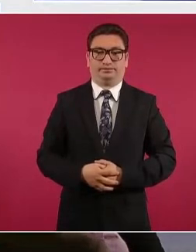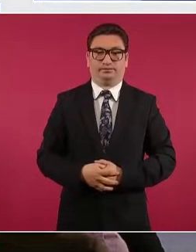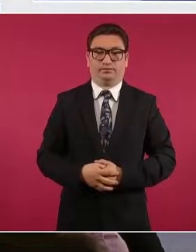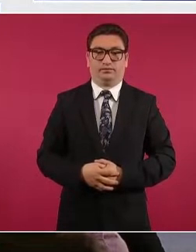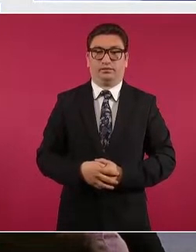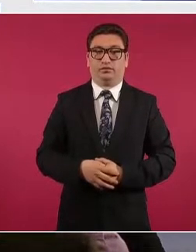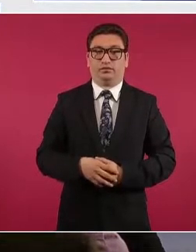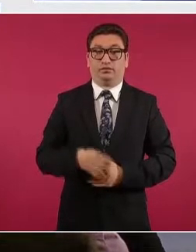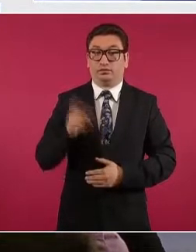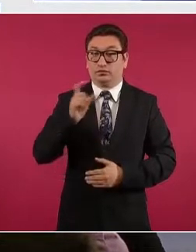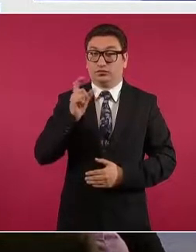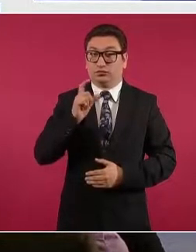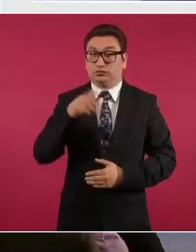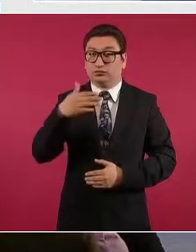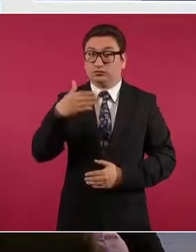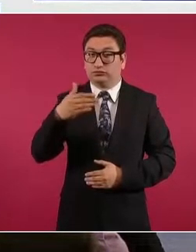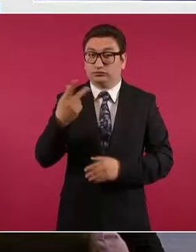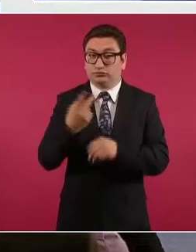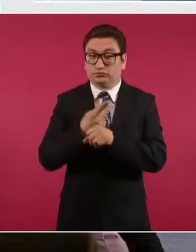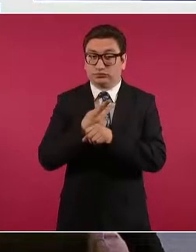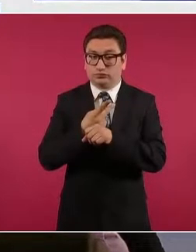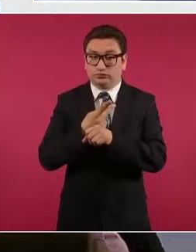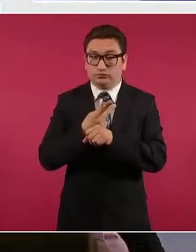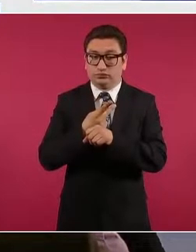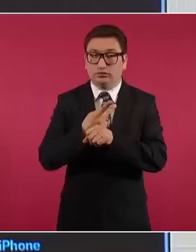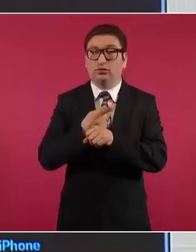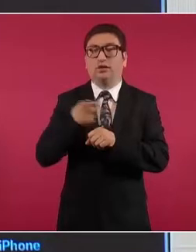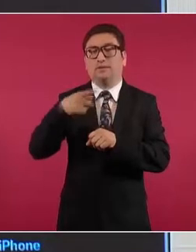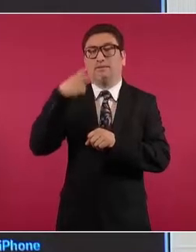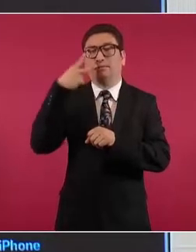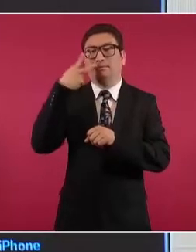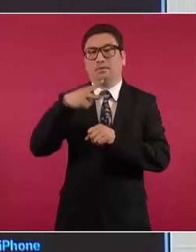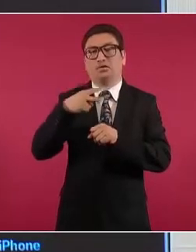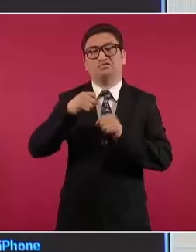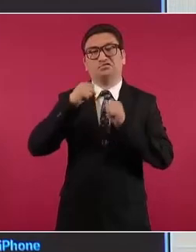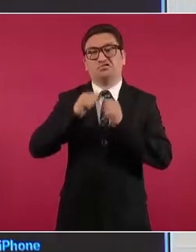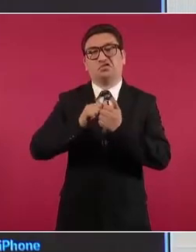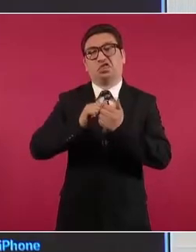Cuando suceda, México se irá 20 años atrás.